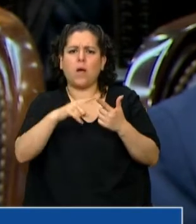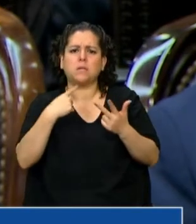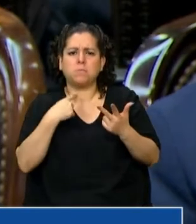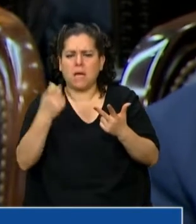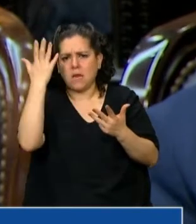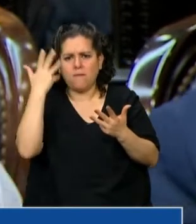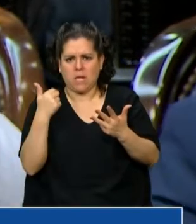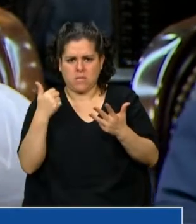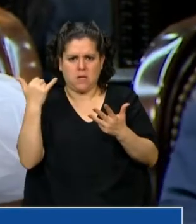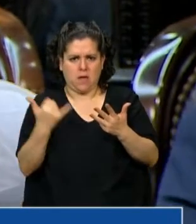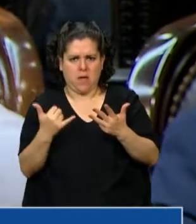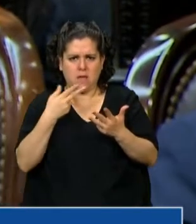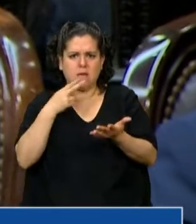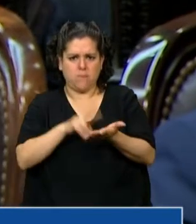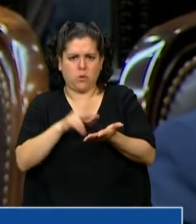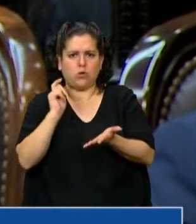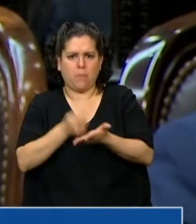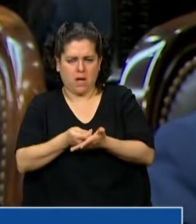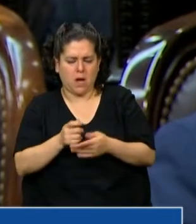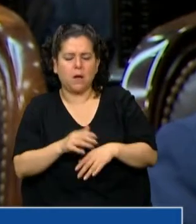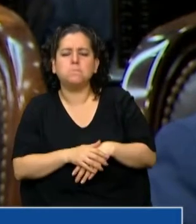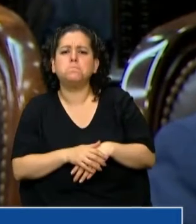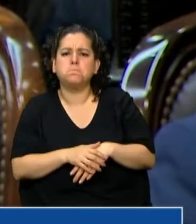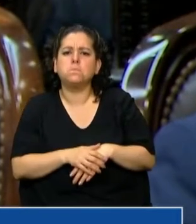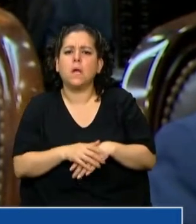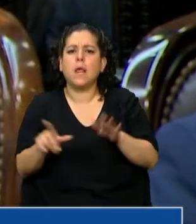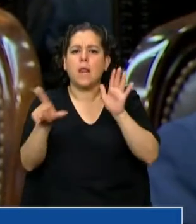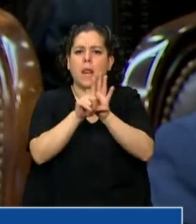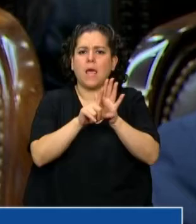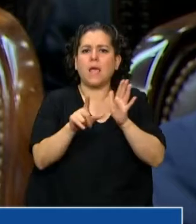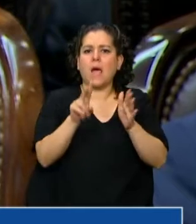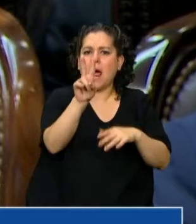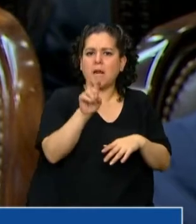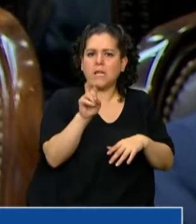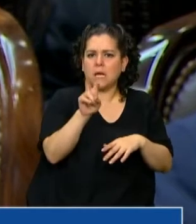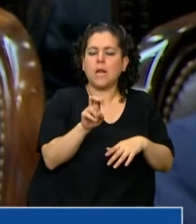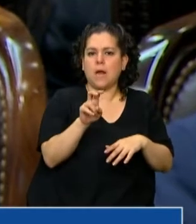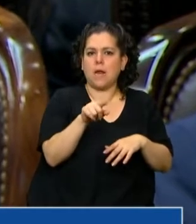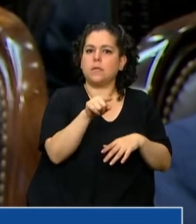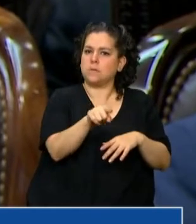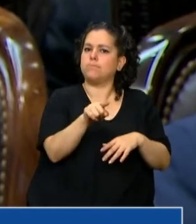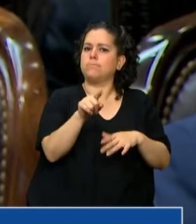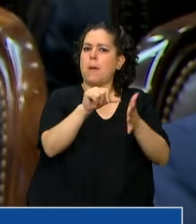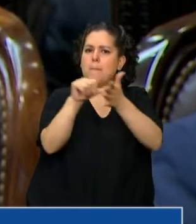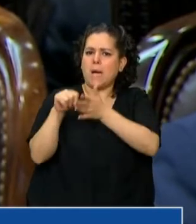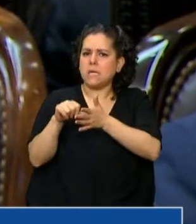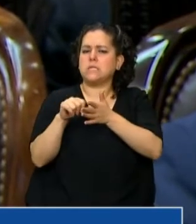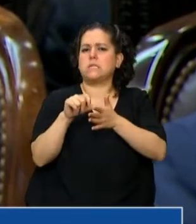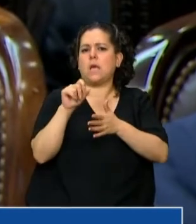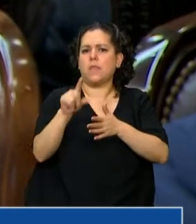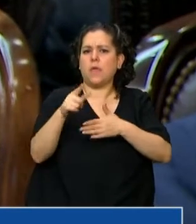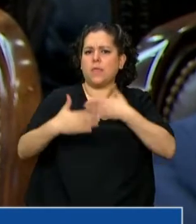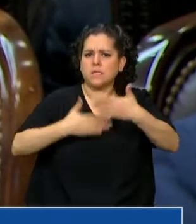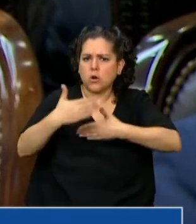y en Francia. Es decir, la idea de que tener una ley de alquileres es un invento exótico de la Argentina y que los países capitalistas,